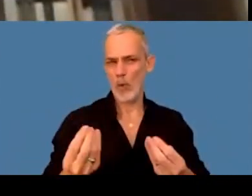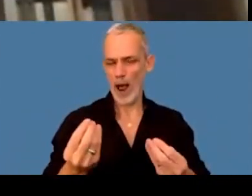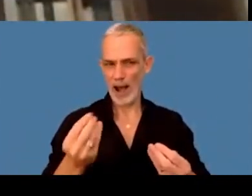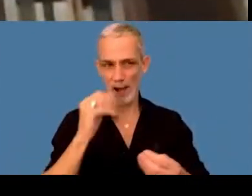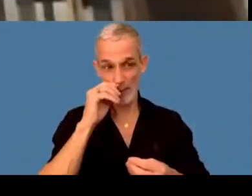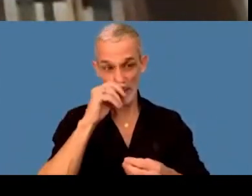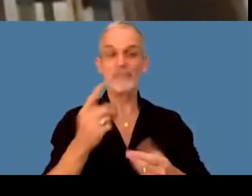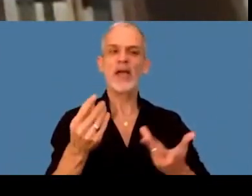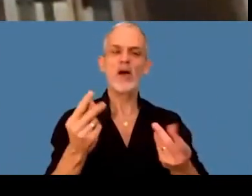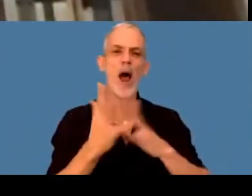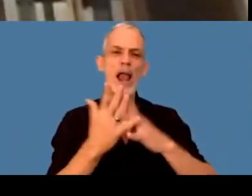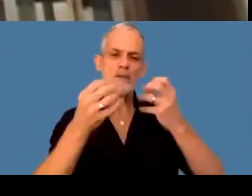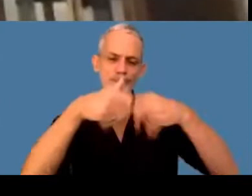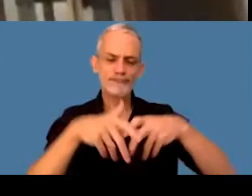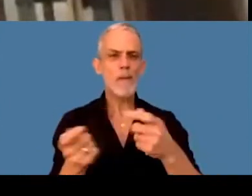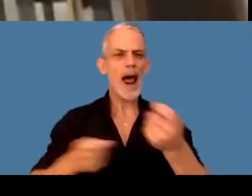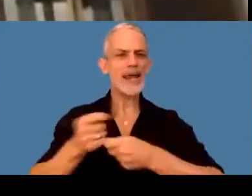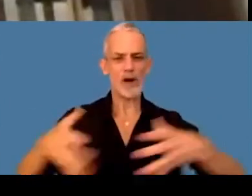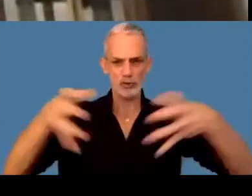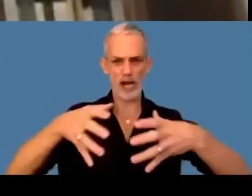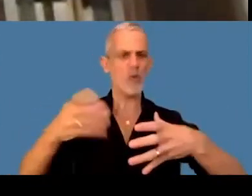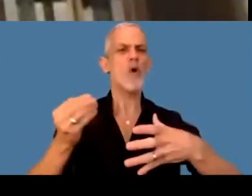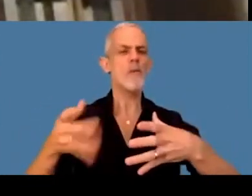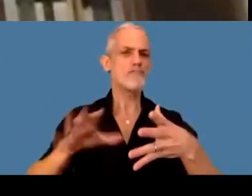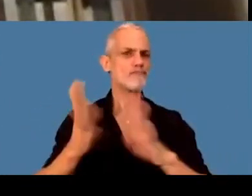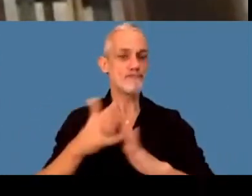¿Qué tipo de estructura negocial?